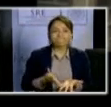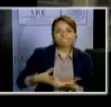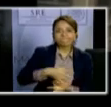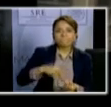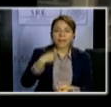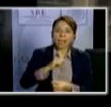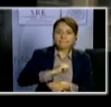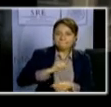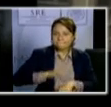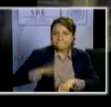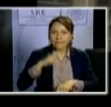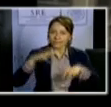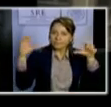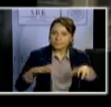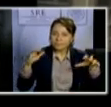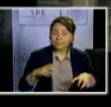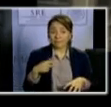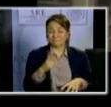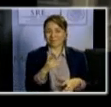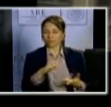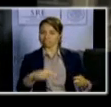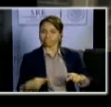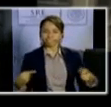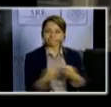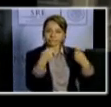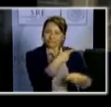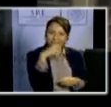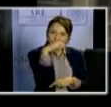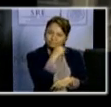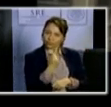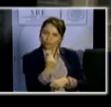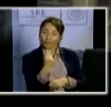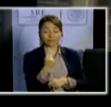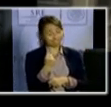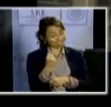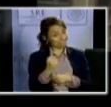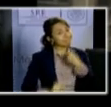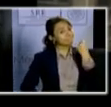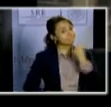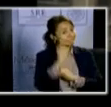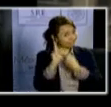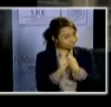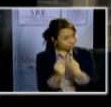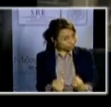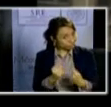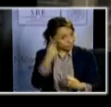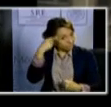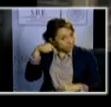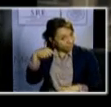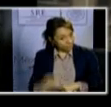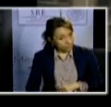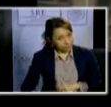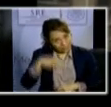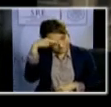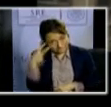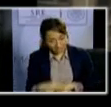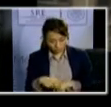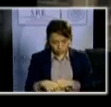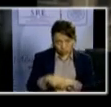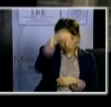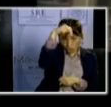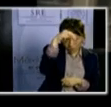la situación puede ser bastante crítica. Para México se acentúa la desecación en la zona norte, con una